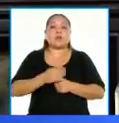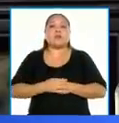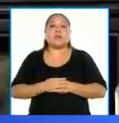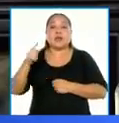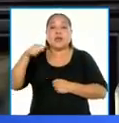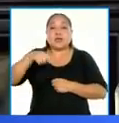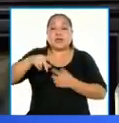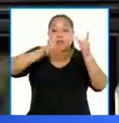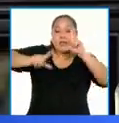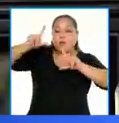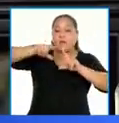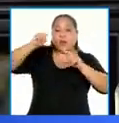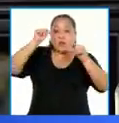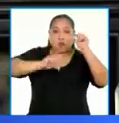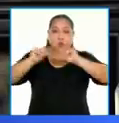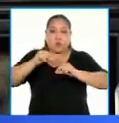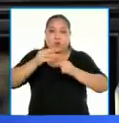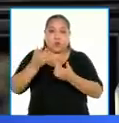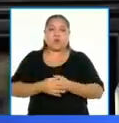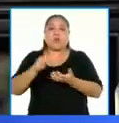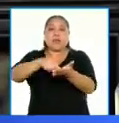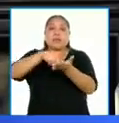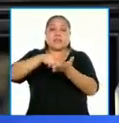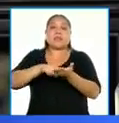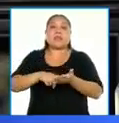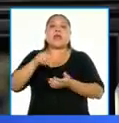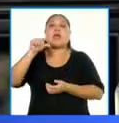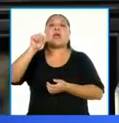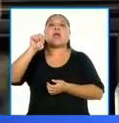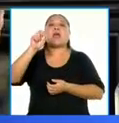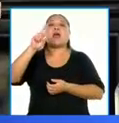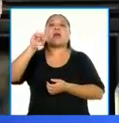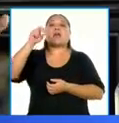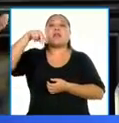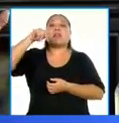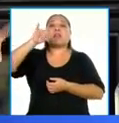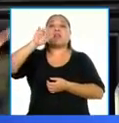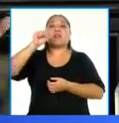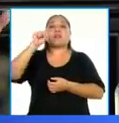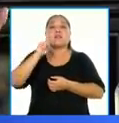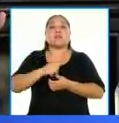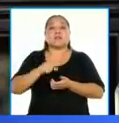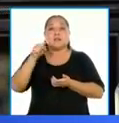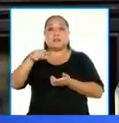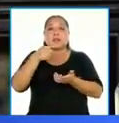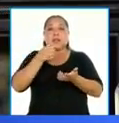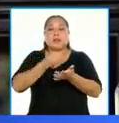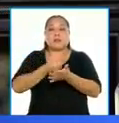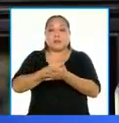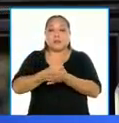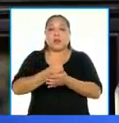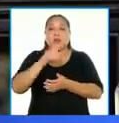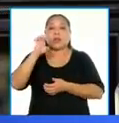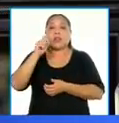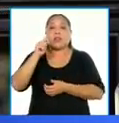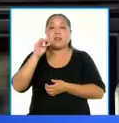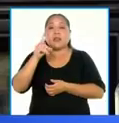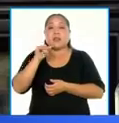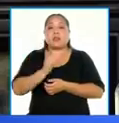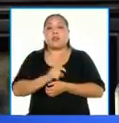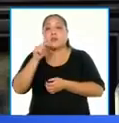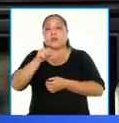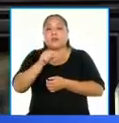los laboratorios exigen garantías, que son los estados que tienen que asumirlas, porque nosotros lo que queremos